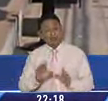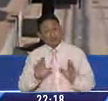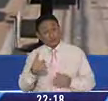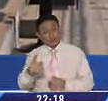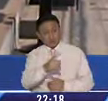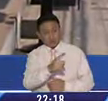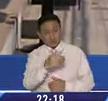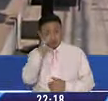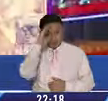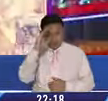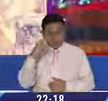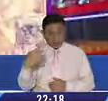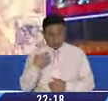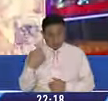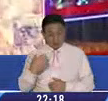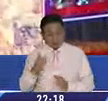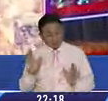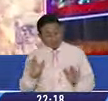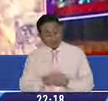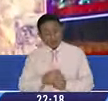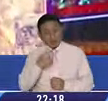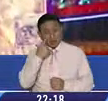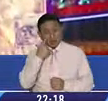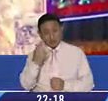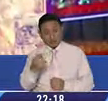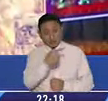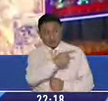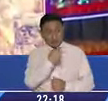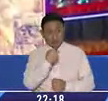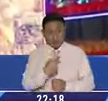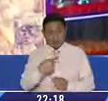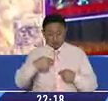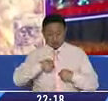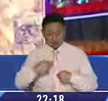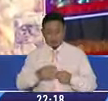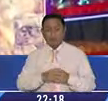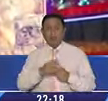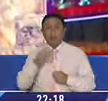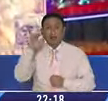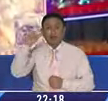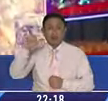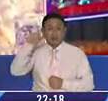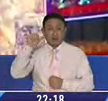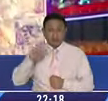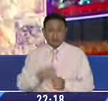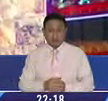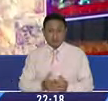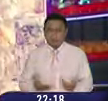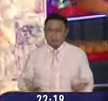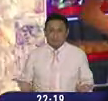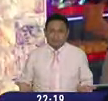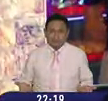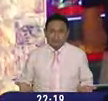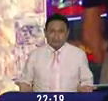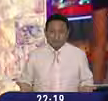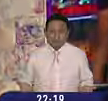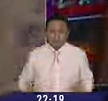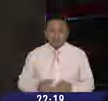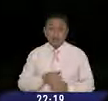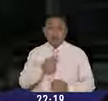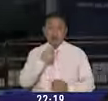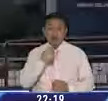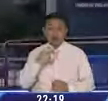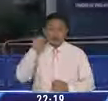a quejarte a la policía, porque mira lo que tú dijiste allá, yo lo tengo en una grabación. Imagínense, mira, todo esto tú